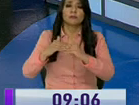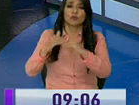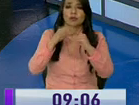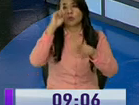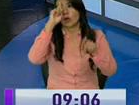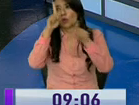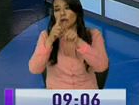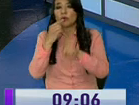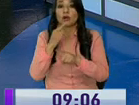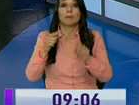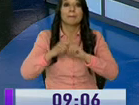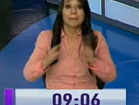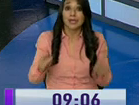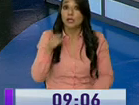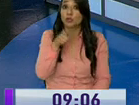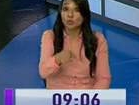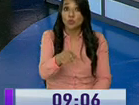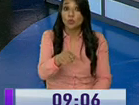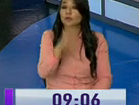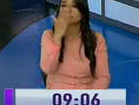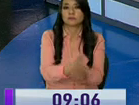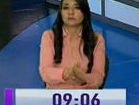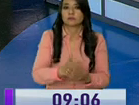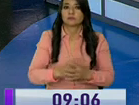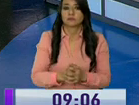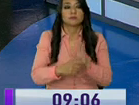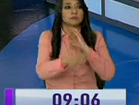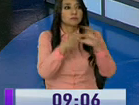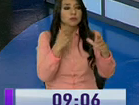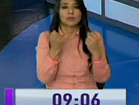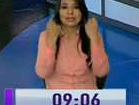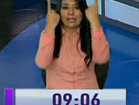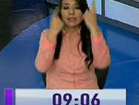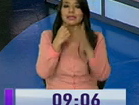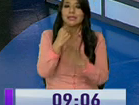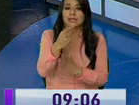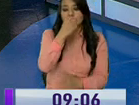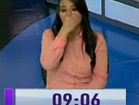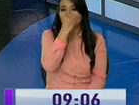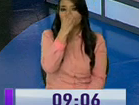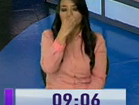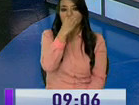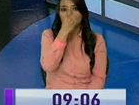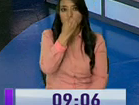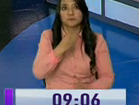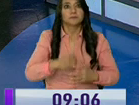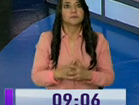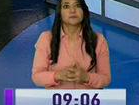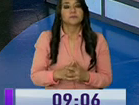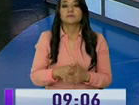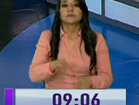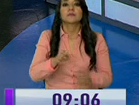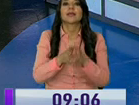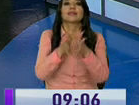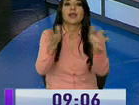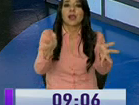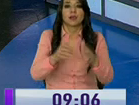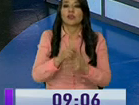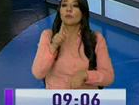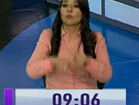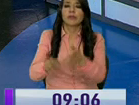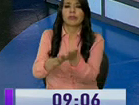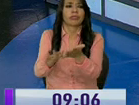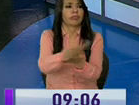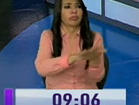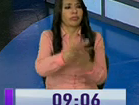que no está bien, lo que ustedes no me quieren comprender cuando me escriben acá y nos hablan al respecto, es que no pueden generalizar la violencia en las calles.